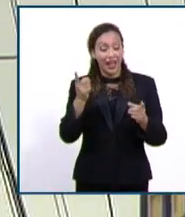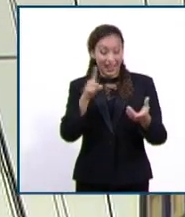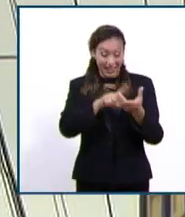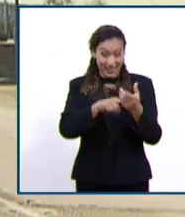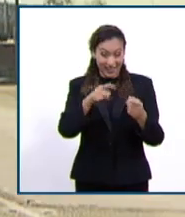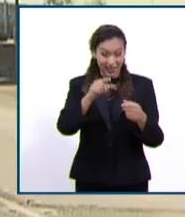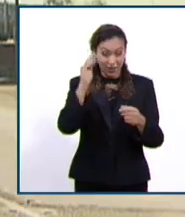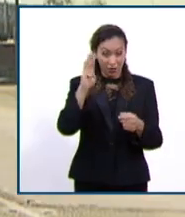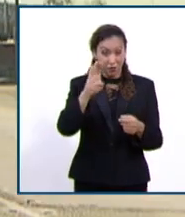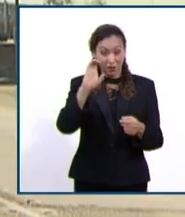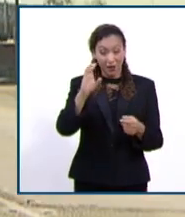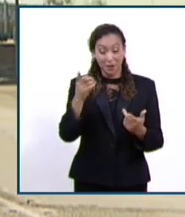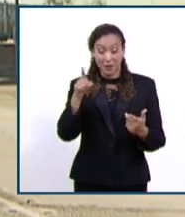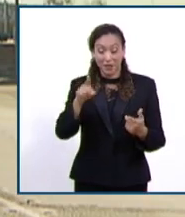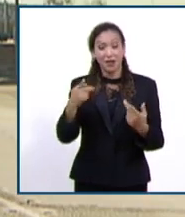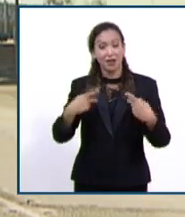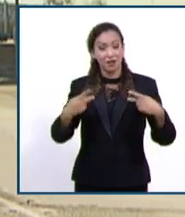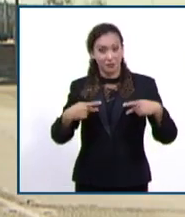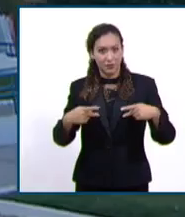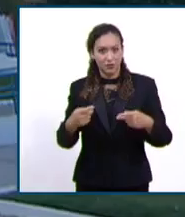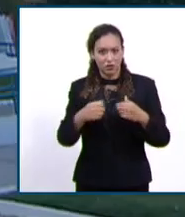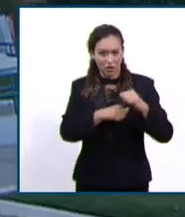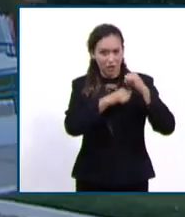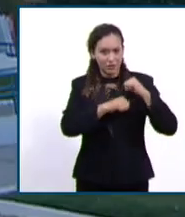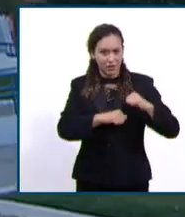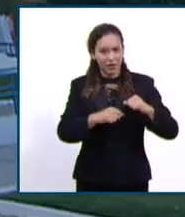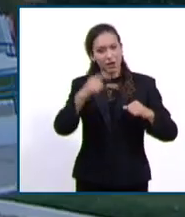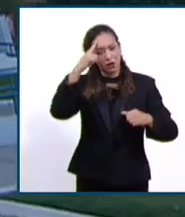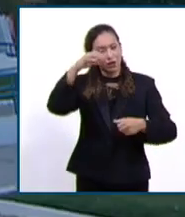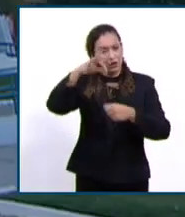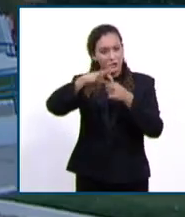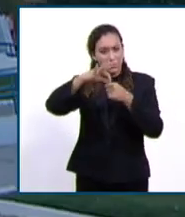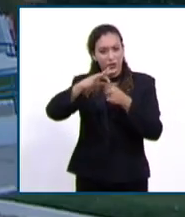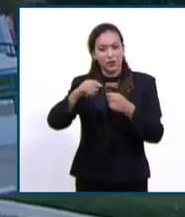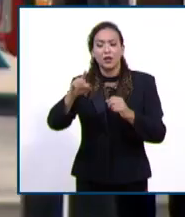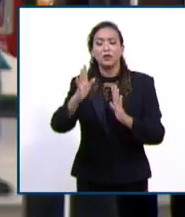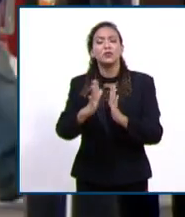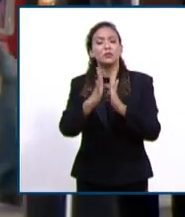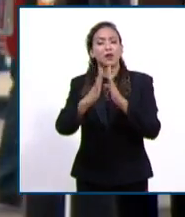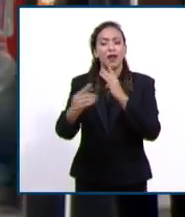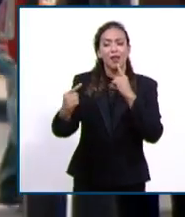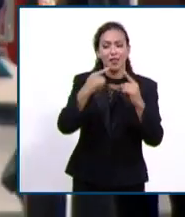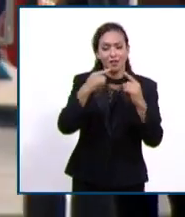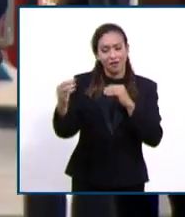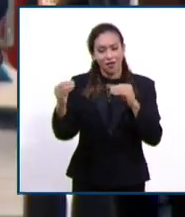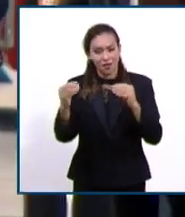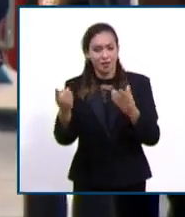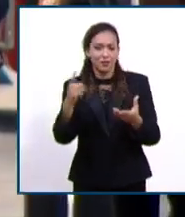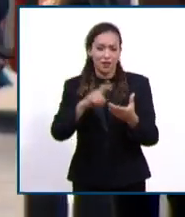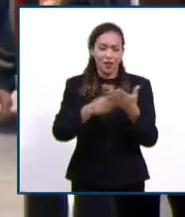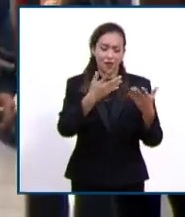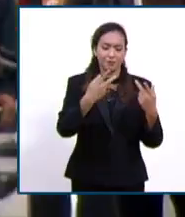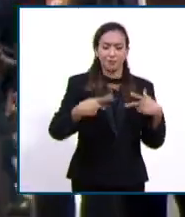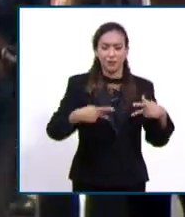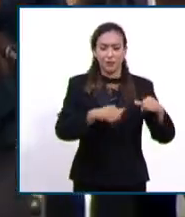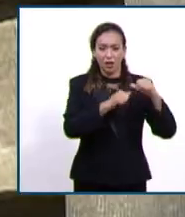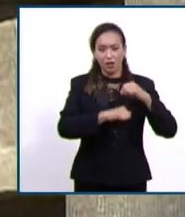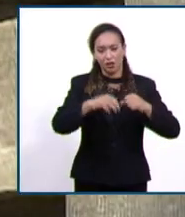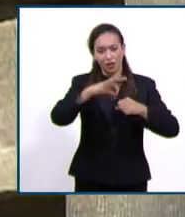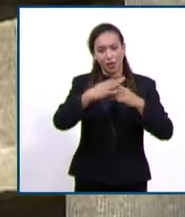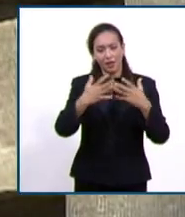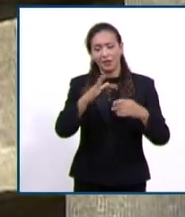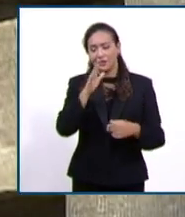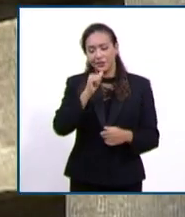obligar explícitamente a los candidatos a cargos de elección popular a participar en los debates que organicen las autoridades